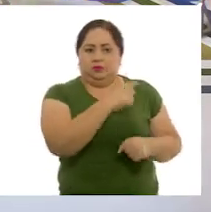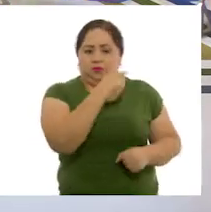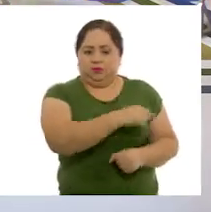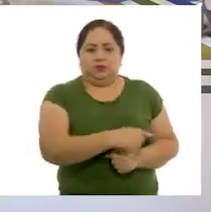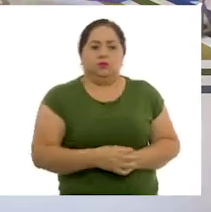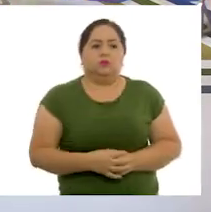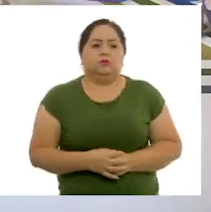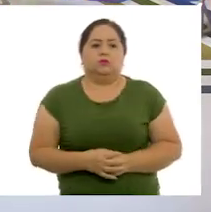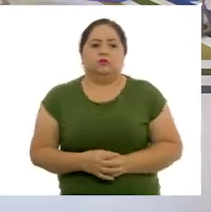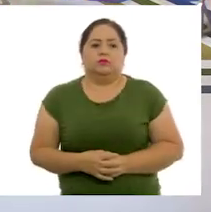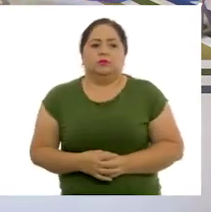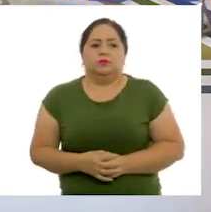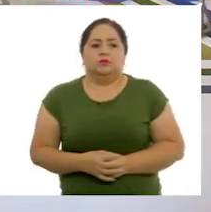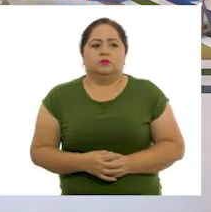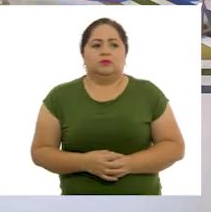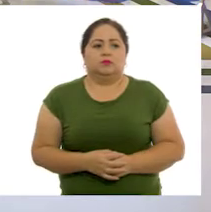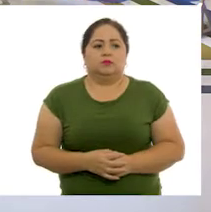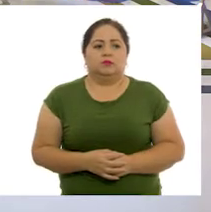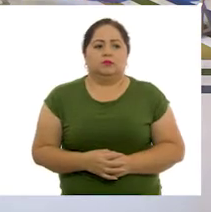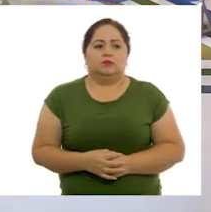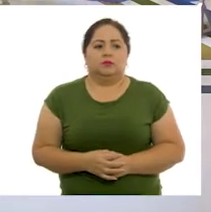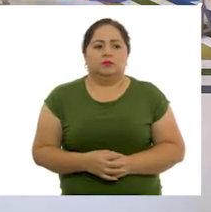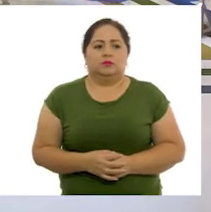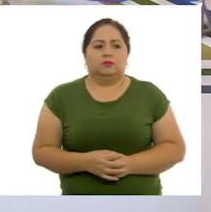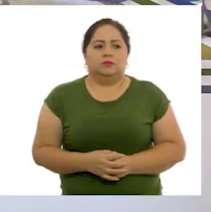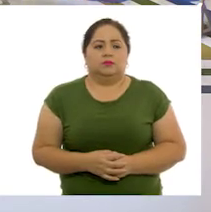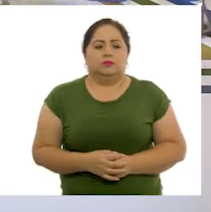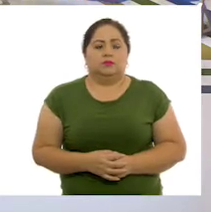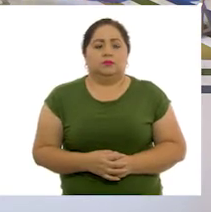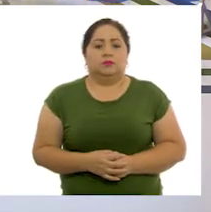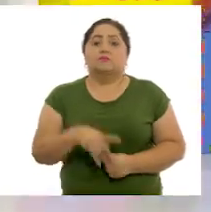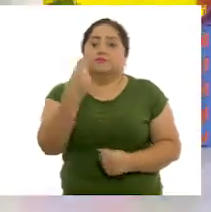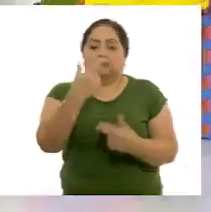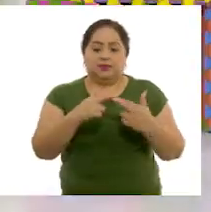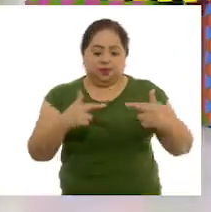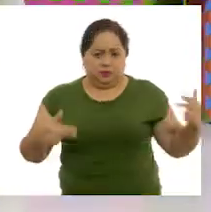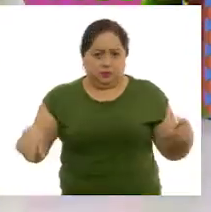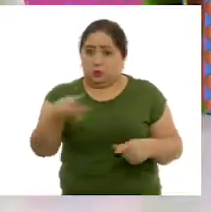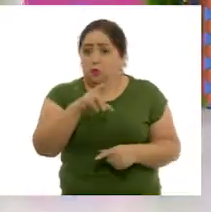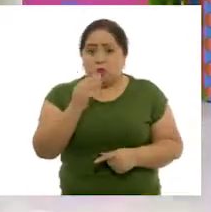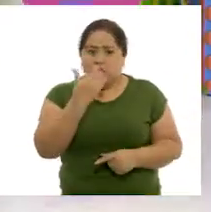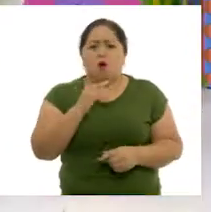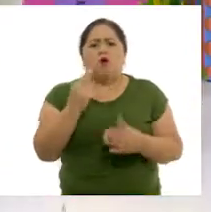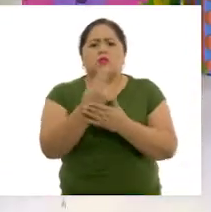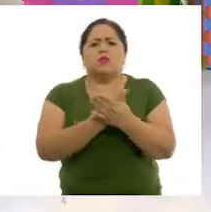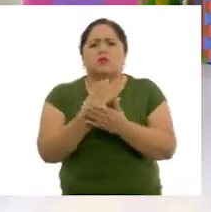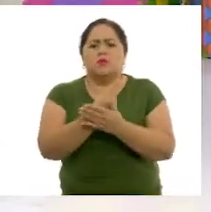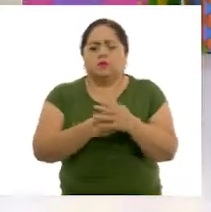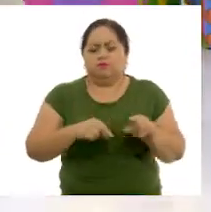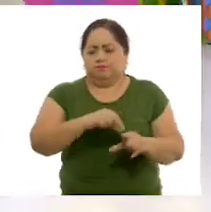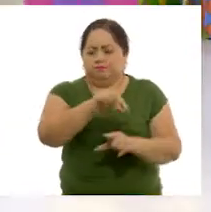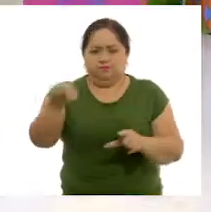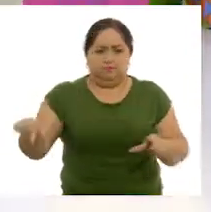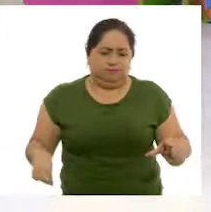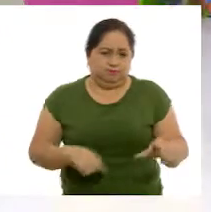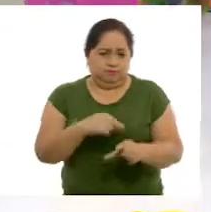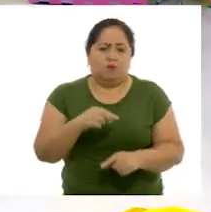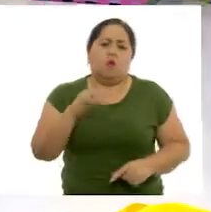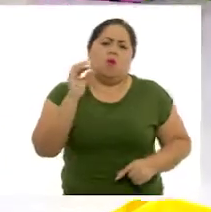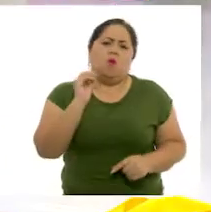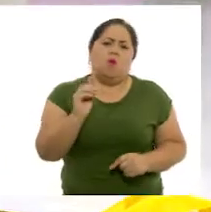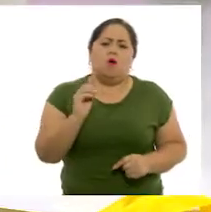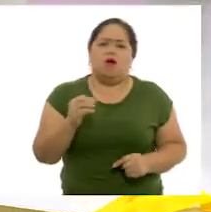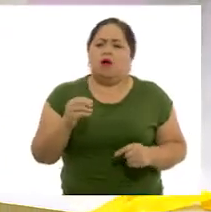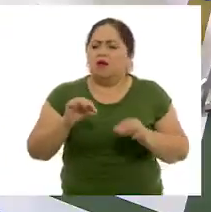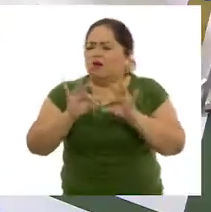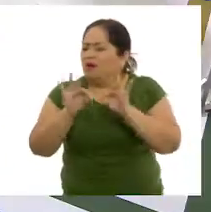mi círculo porque ahorita... Atentos, se niños, también hagan su círculo y si no tienen un listón, lo pueden dibujar con su mente o con algún